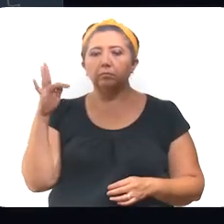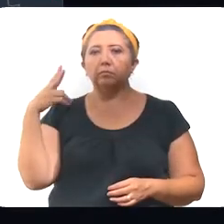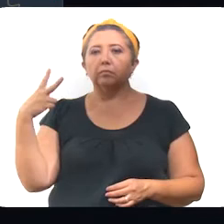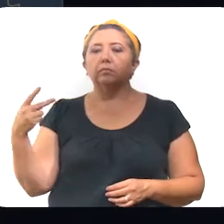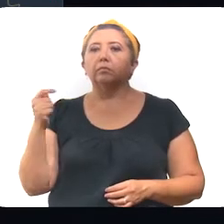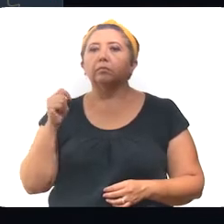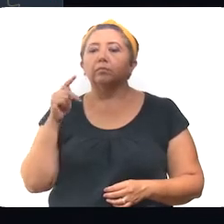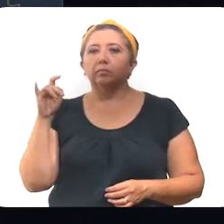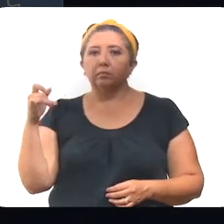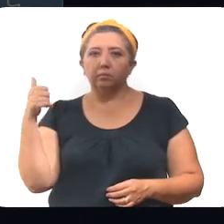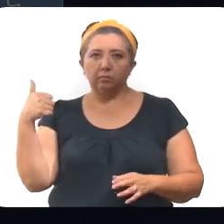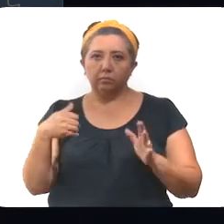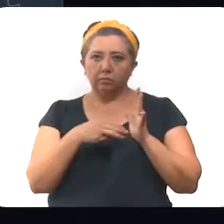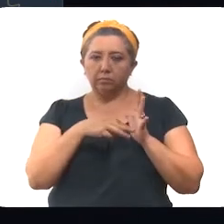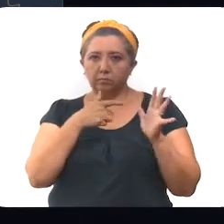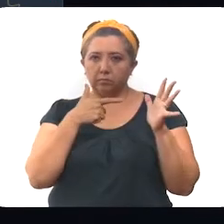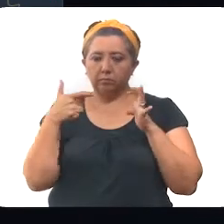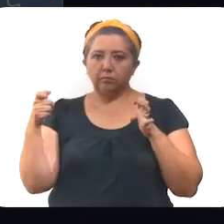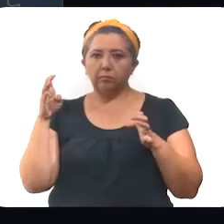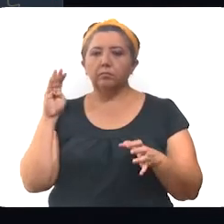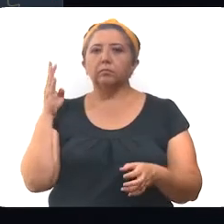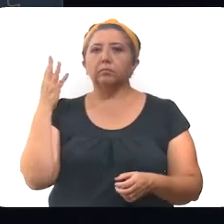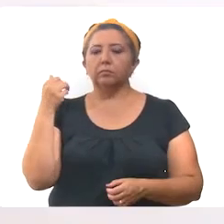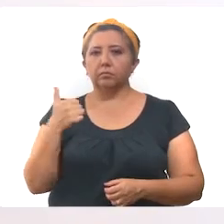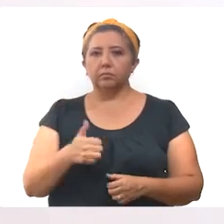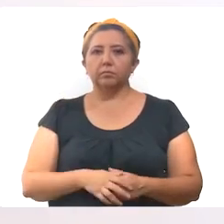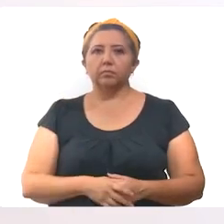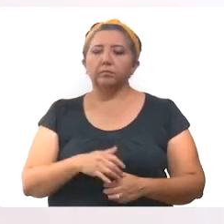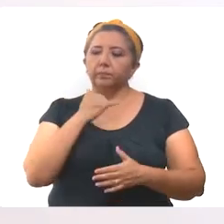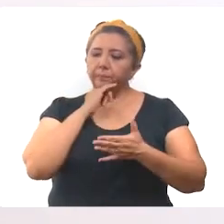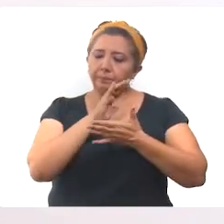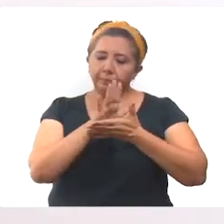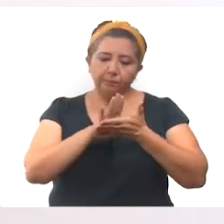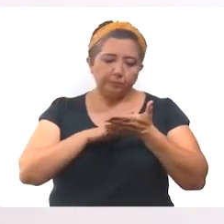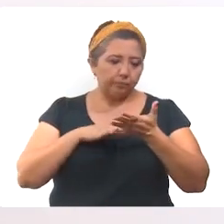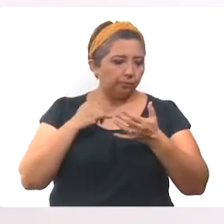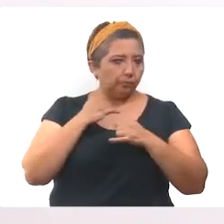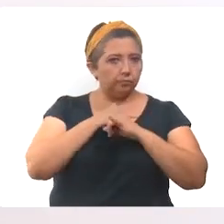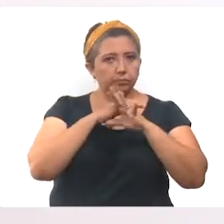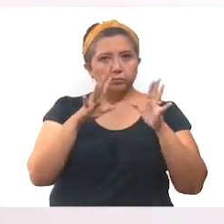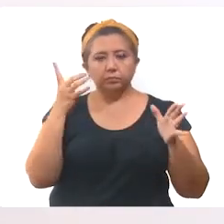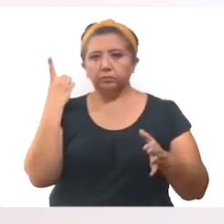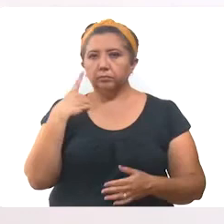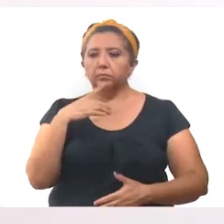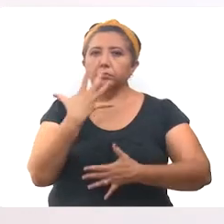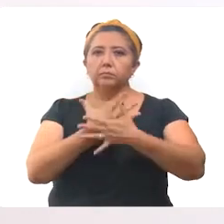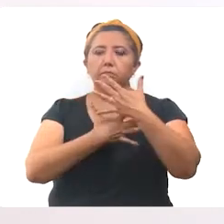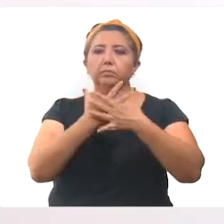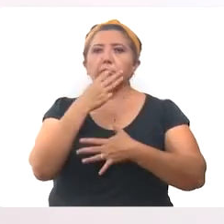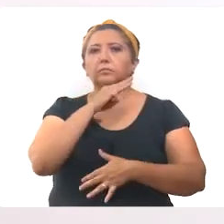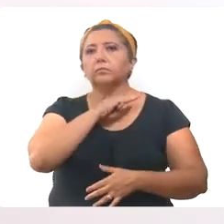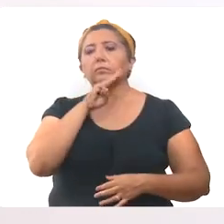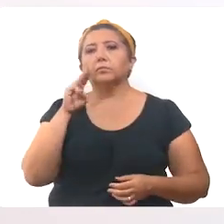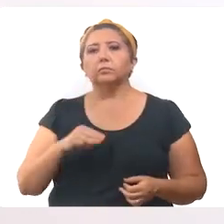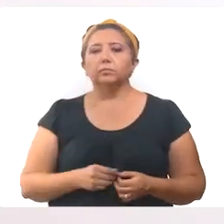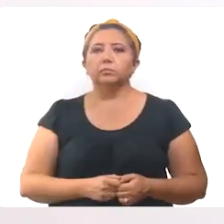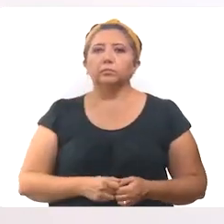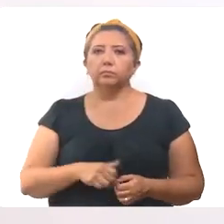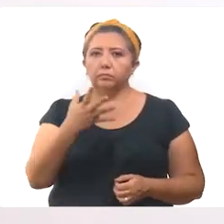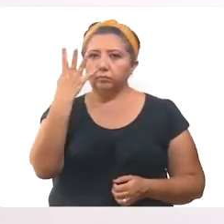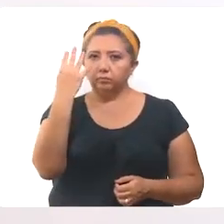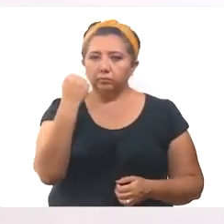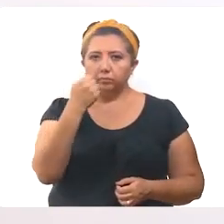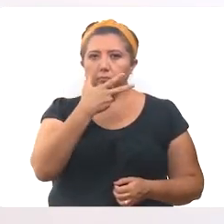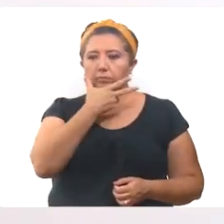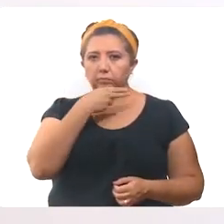y en la zona poniente 6.796. Lamentablemente en este parte médico informamos de 15 fallecimientos. Son